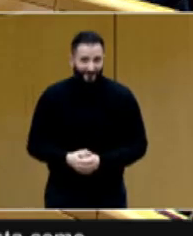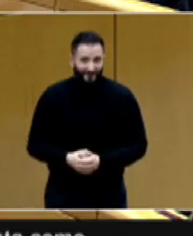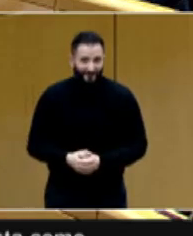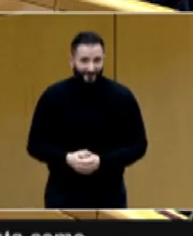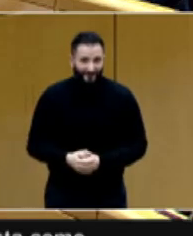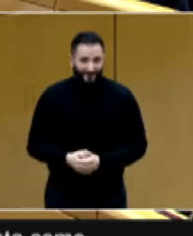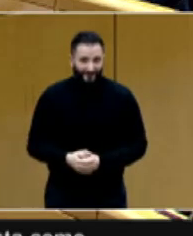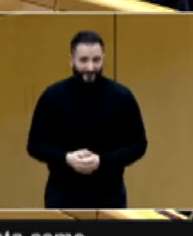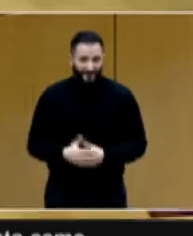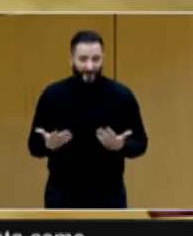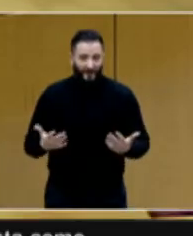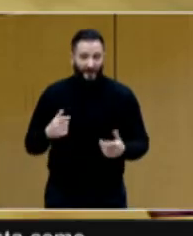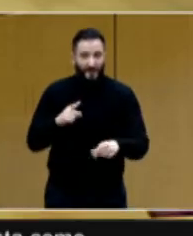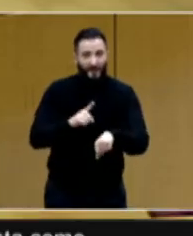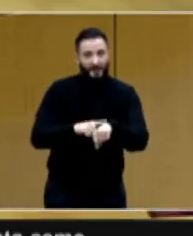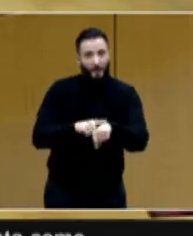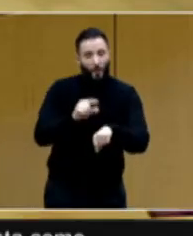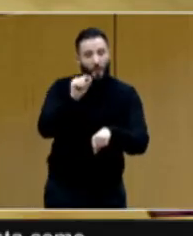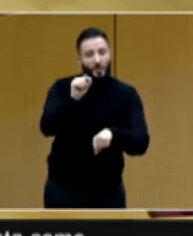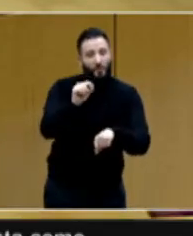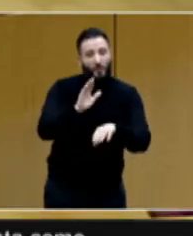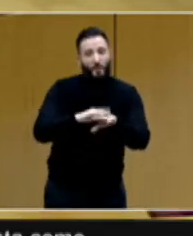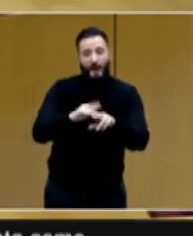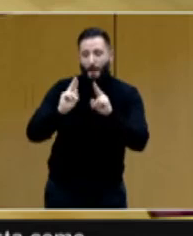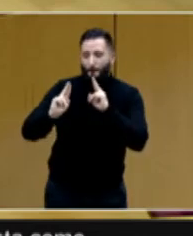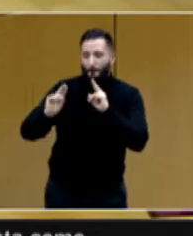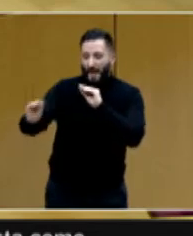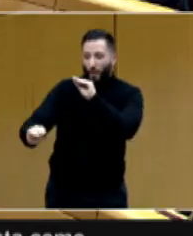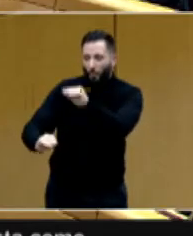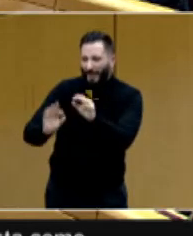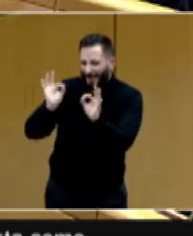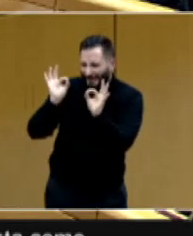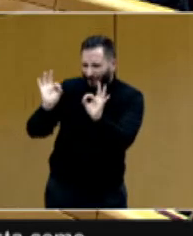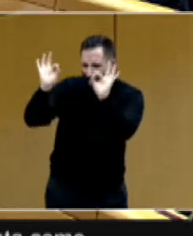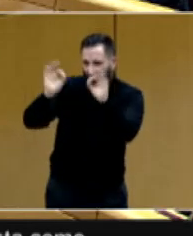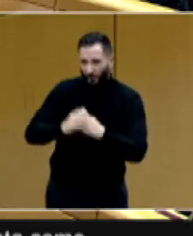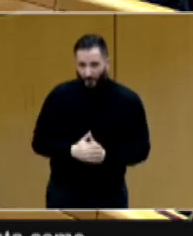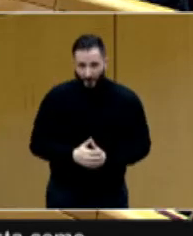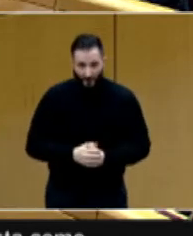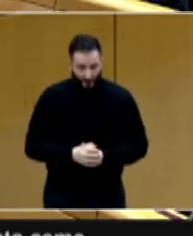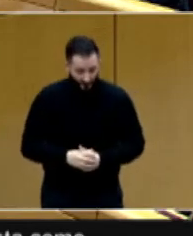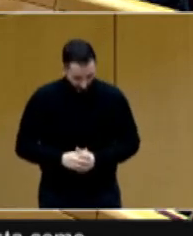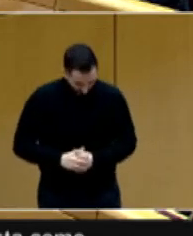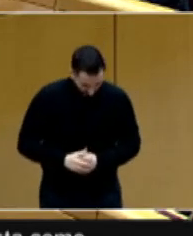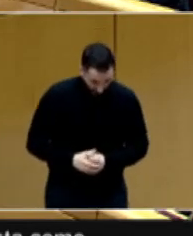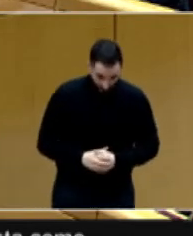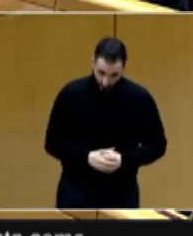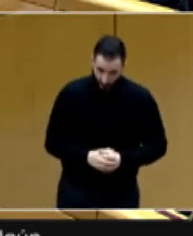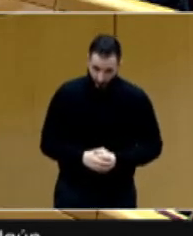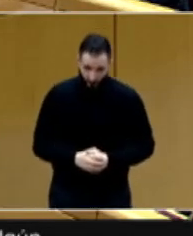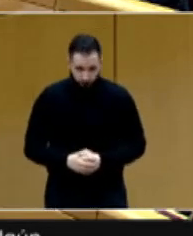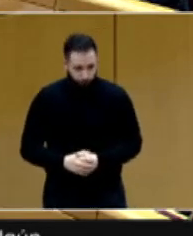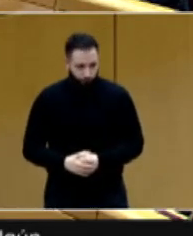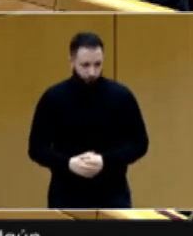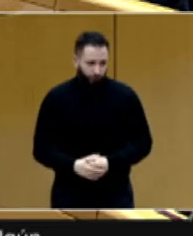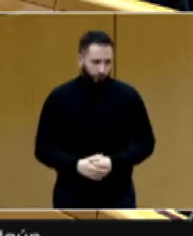quedarían algún minuto para hacer alguna pregunta muy concreta también a la mesa de acuerdo ya me sentía yo discriminado así que